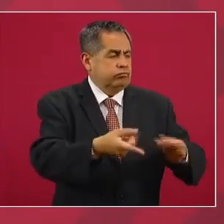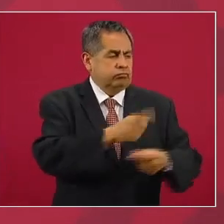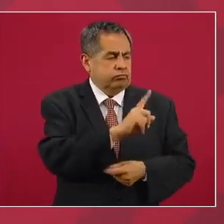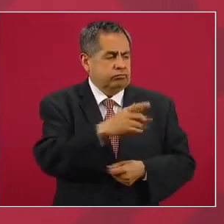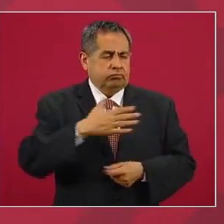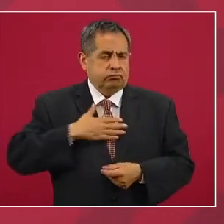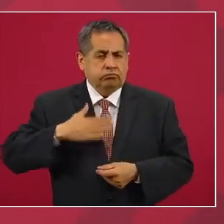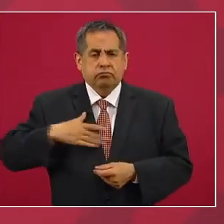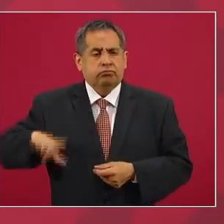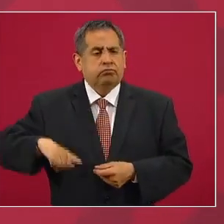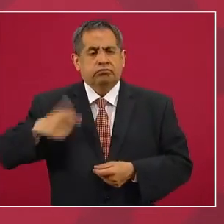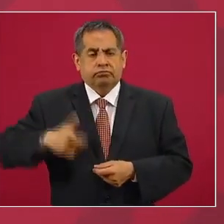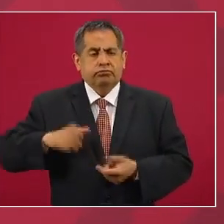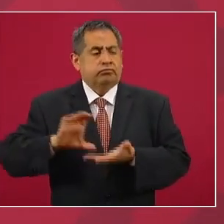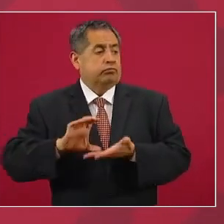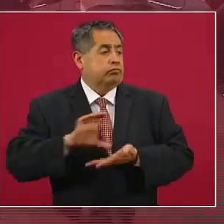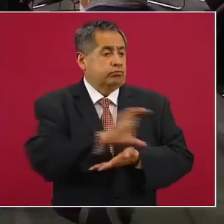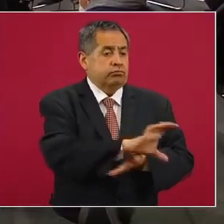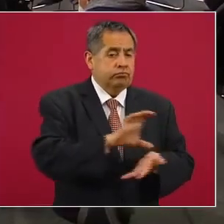a